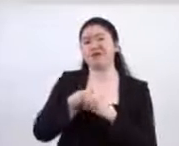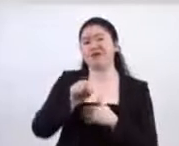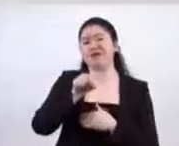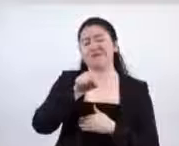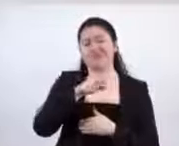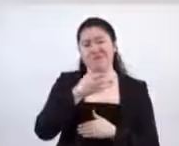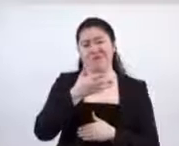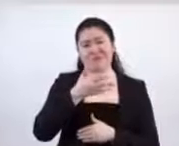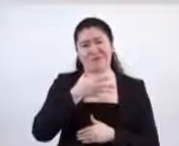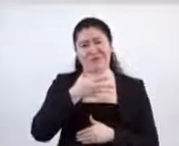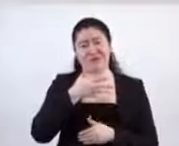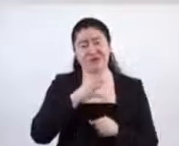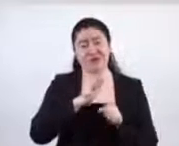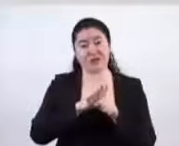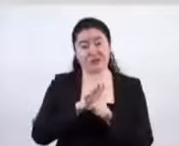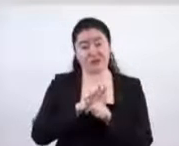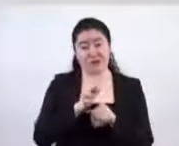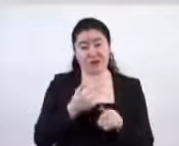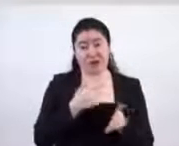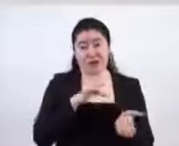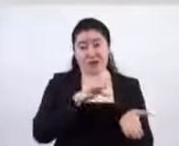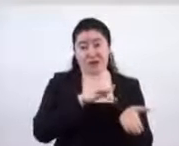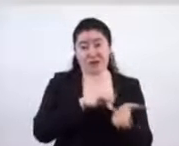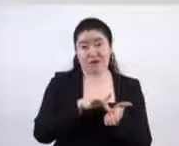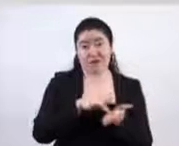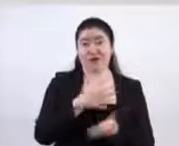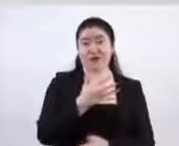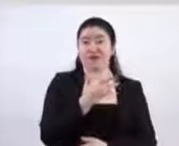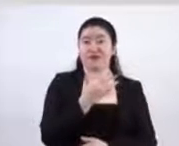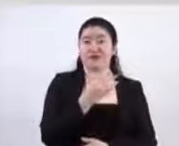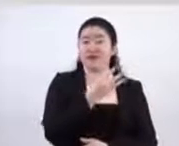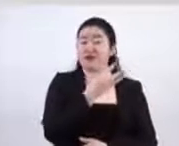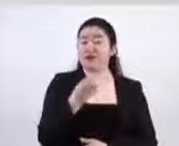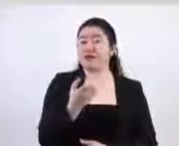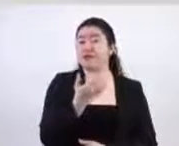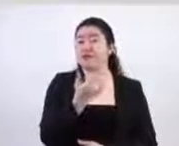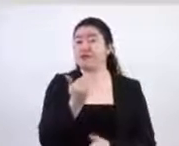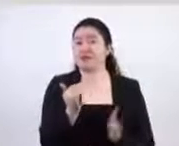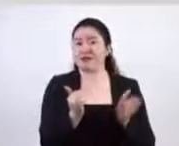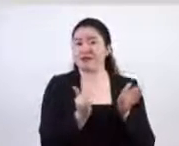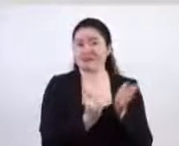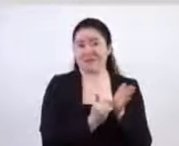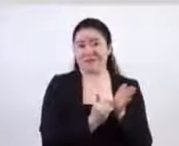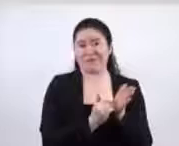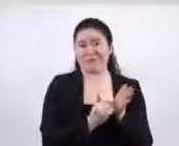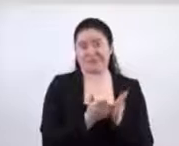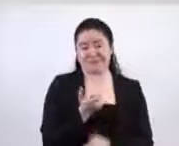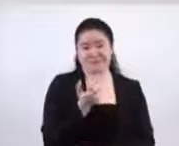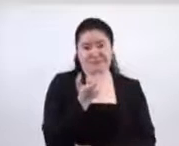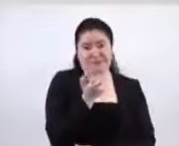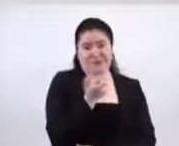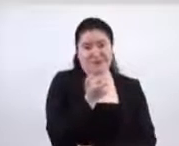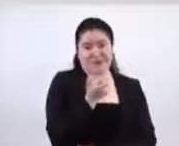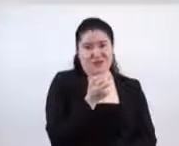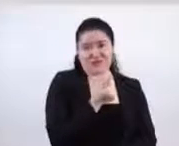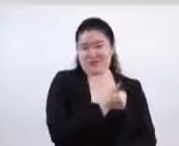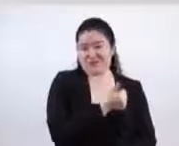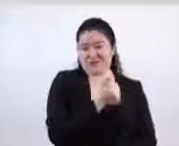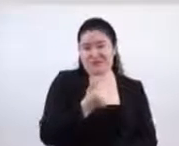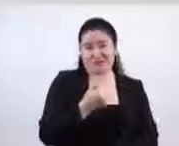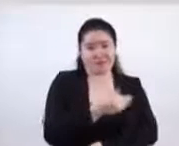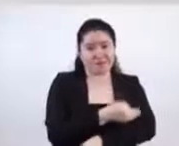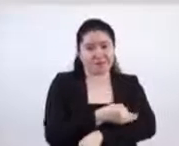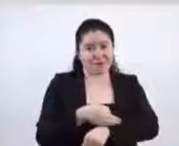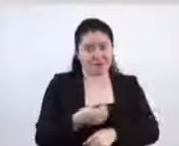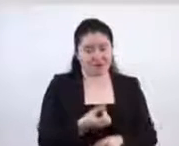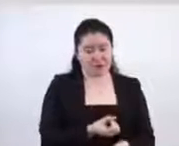póliza tenía un apoyo de 350 mil pesos por deudo a los deudos, a los